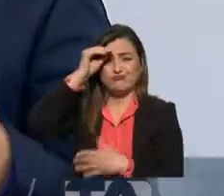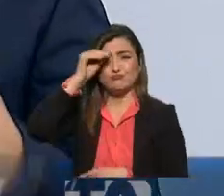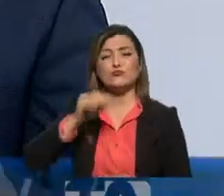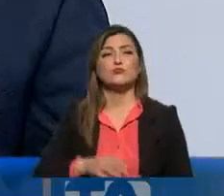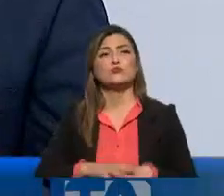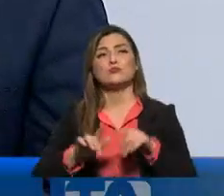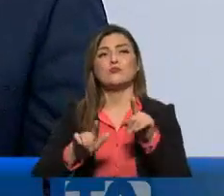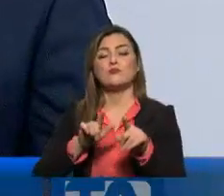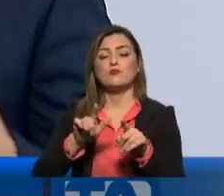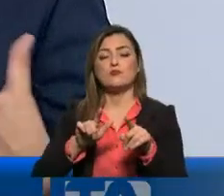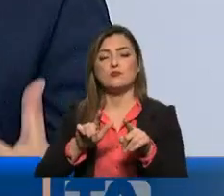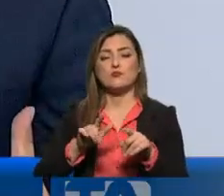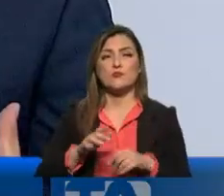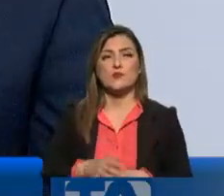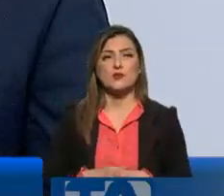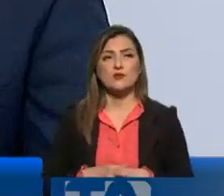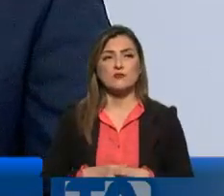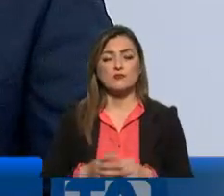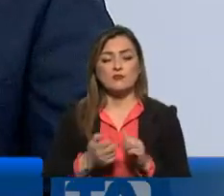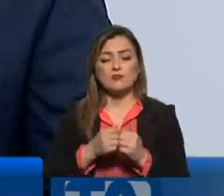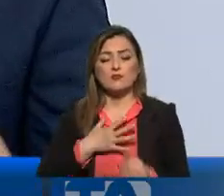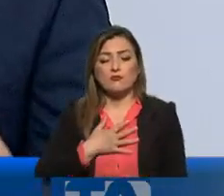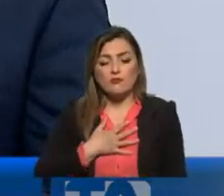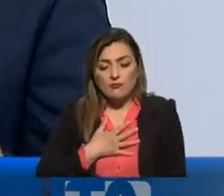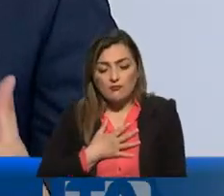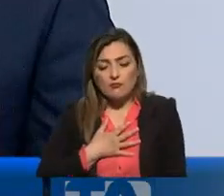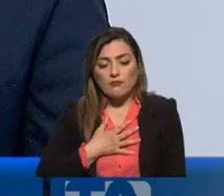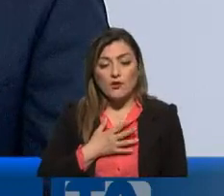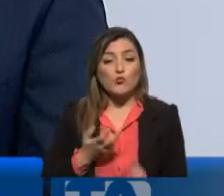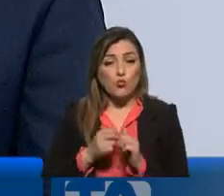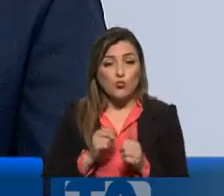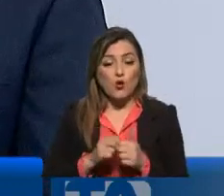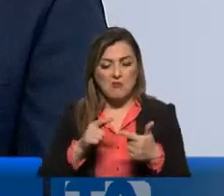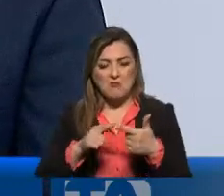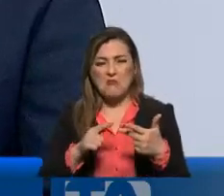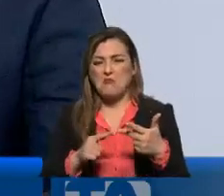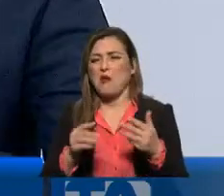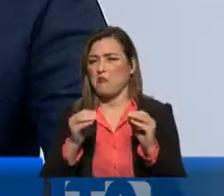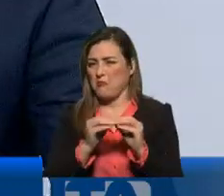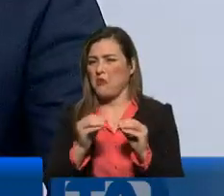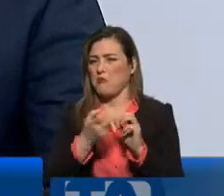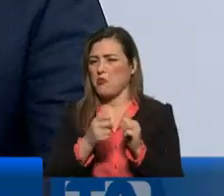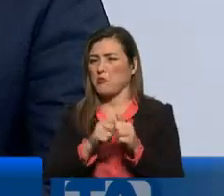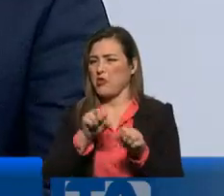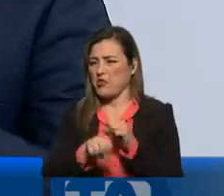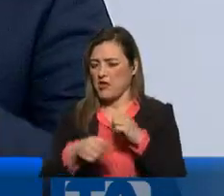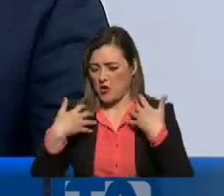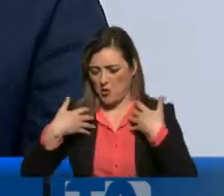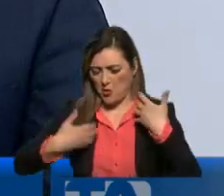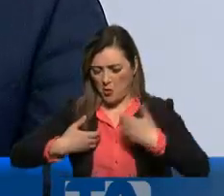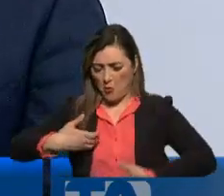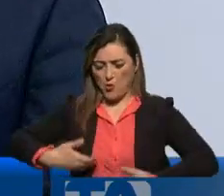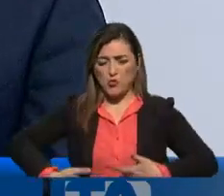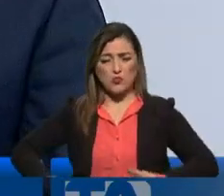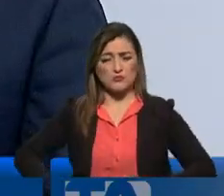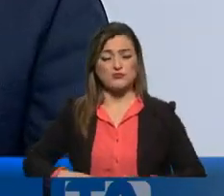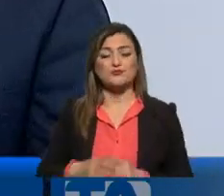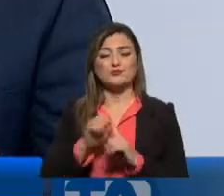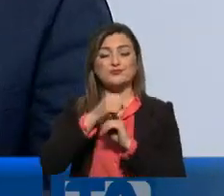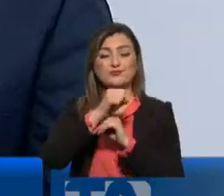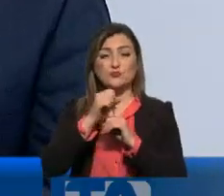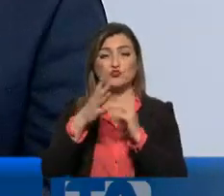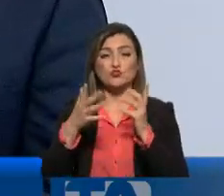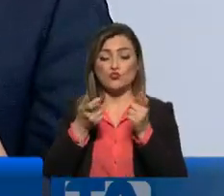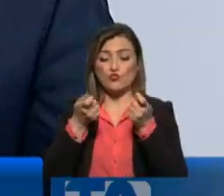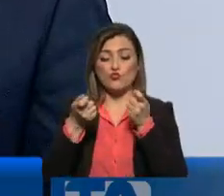existen, más allá del sistema respiratorio, consecuencias que pueden afectar a las personas. En el sistema endocrinológico, en